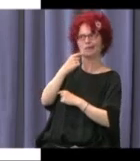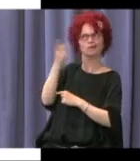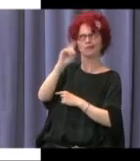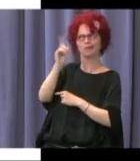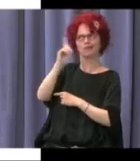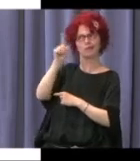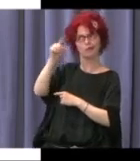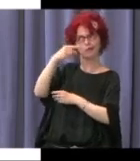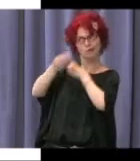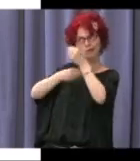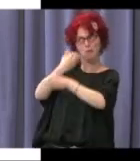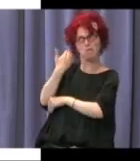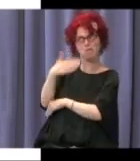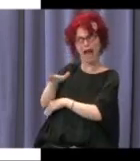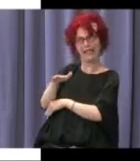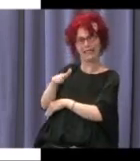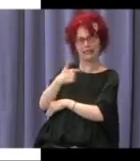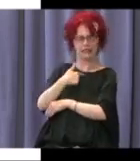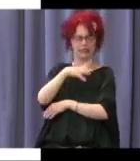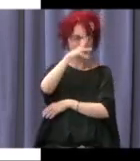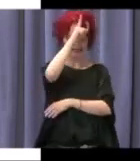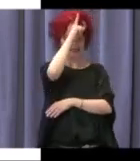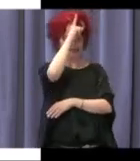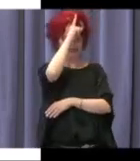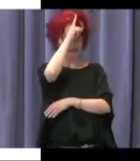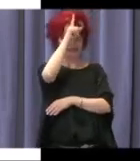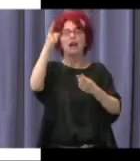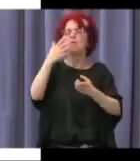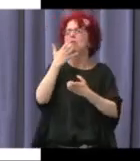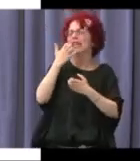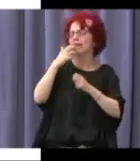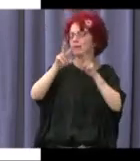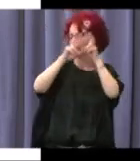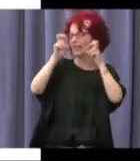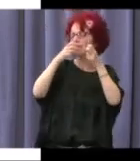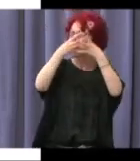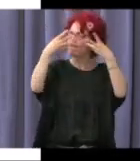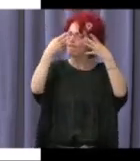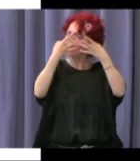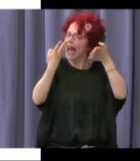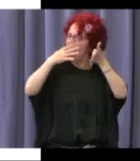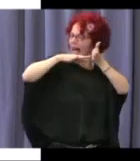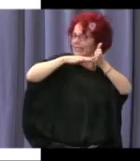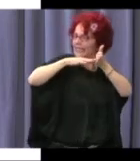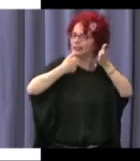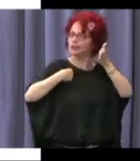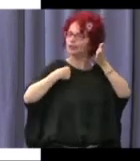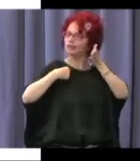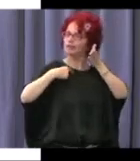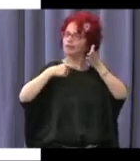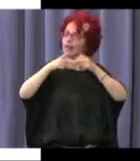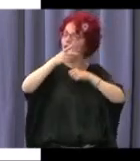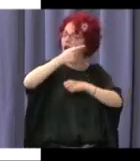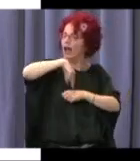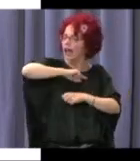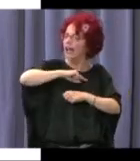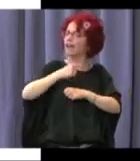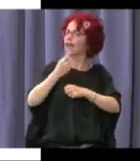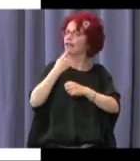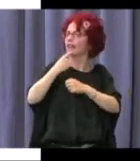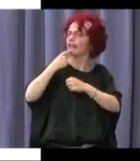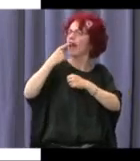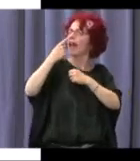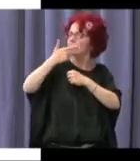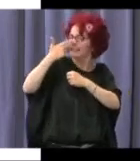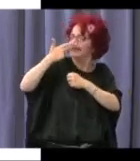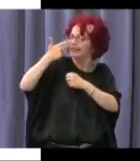esto. Los refranes es otro capítulo. ¿Por qué? Porque los refranes son muy interesantes, nos lo han vendido como sabiduría popular,